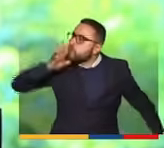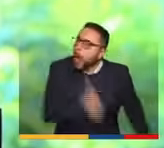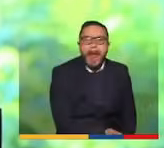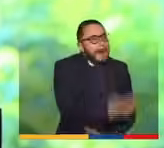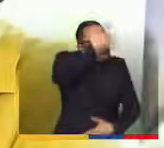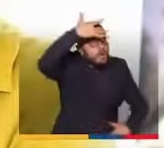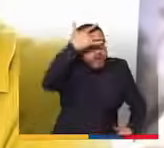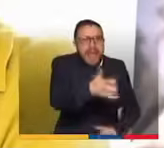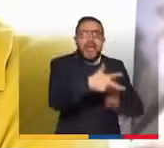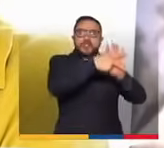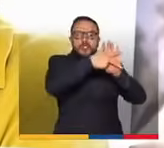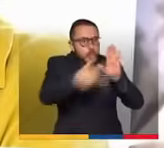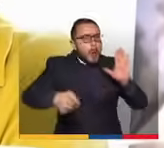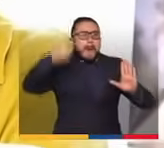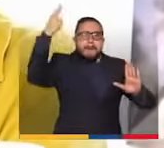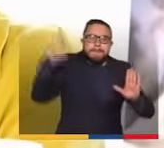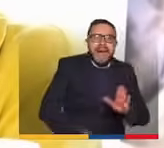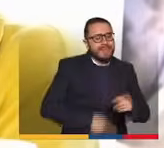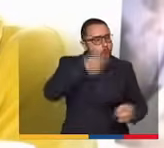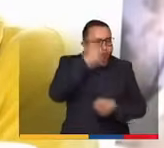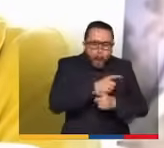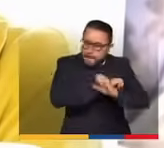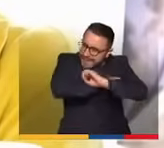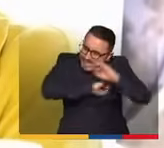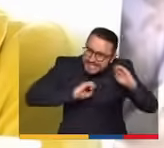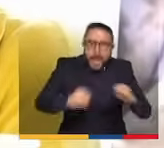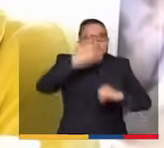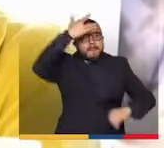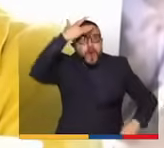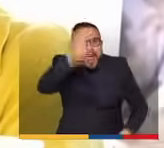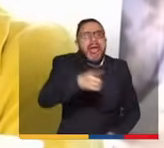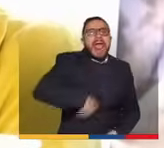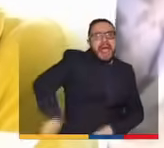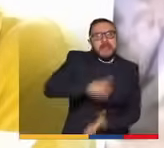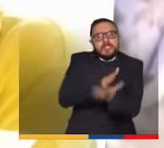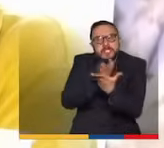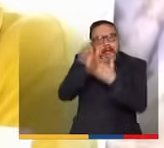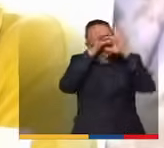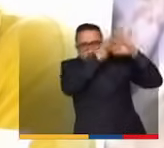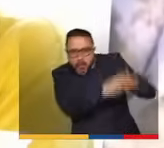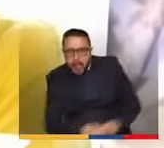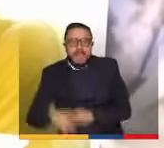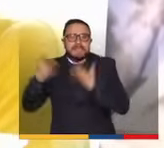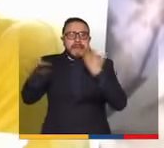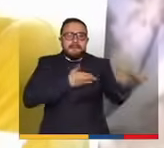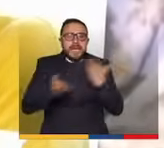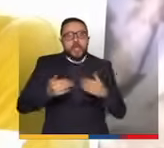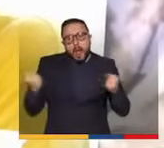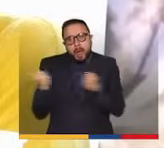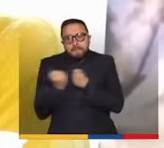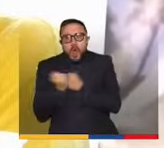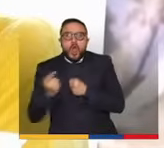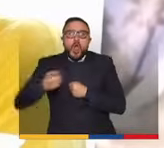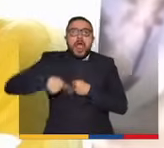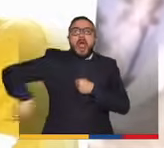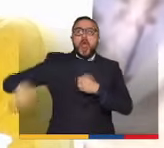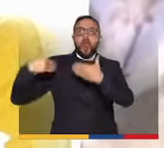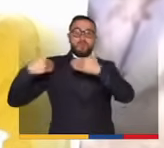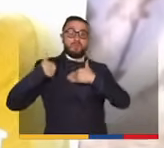Constitución, y sigue estando al servicio y cómplice de quienes llenaron esta región de